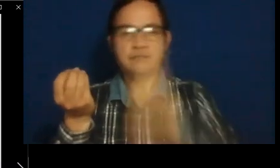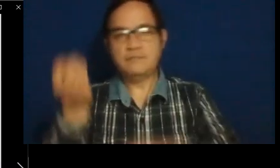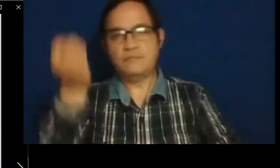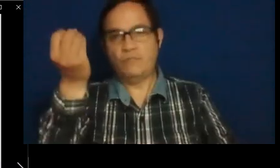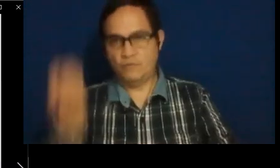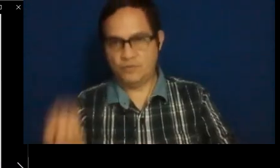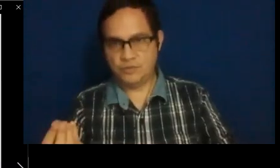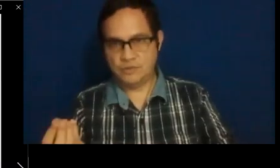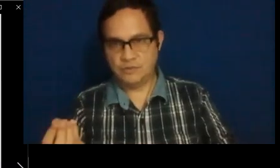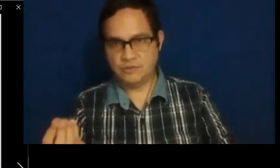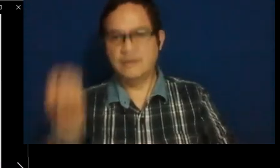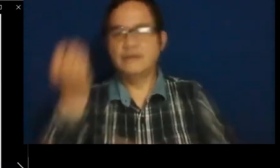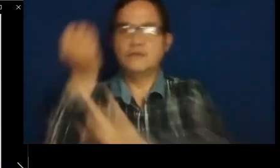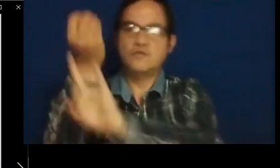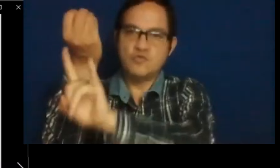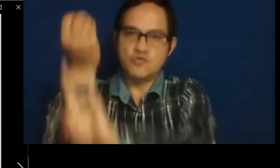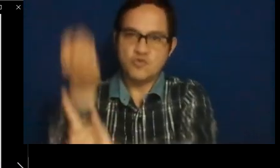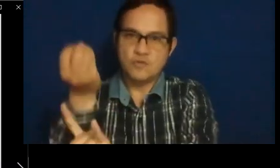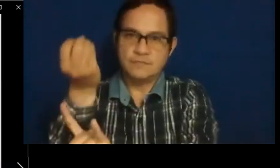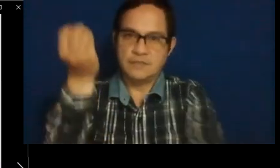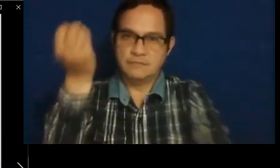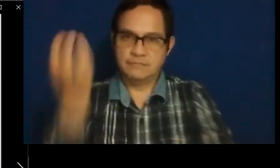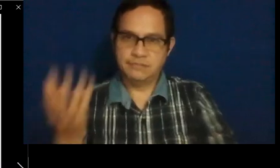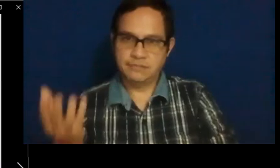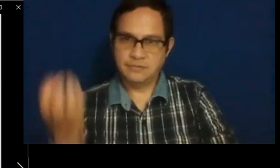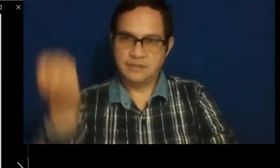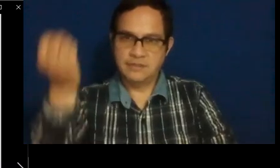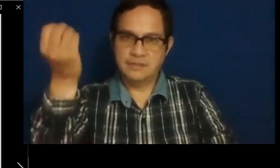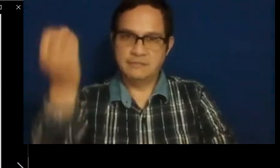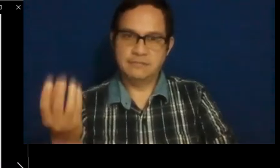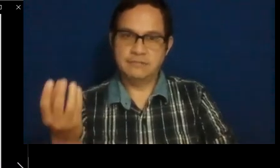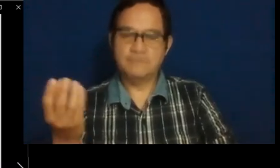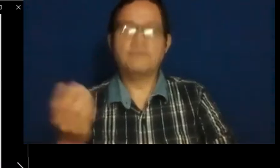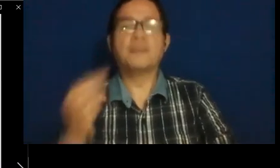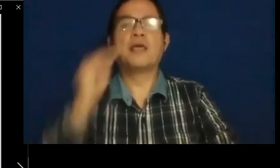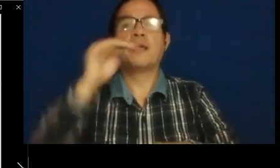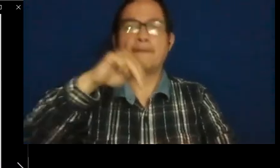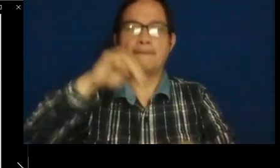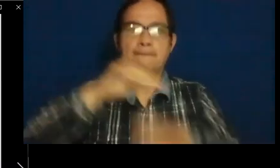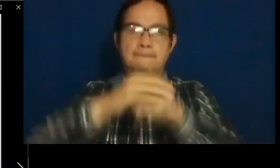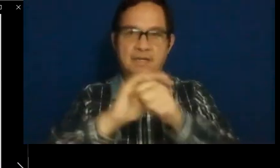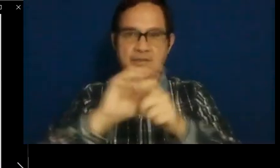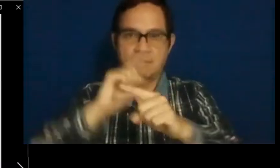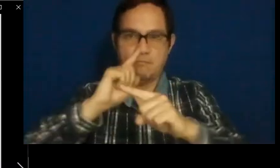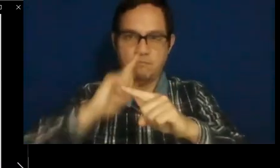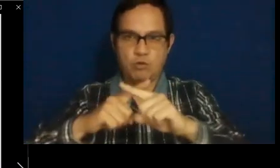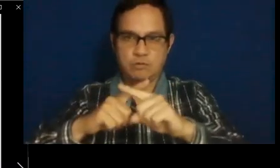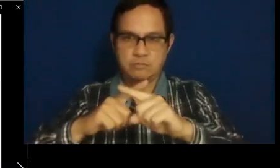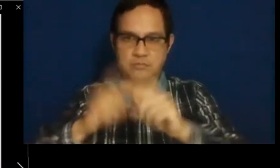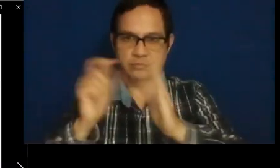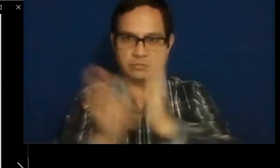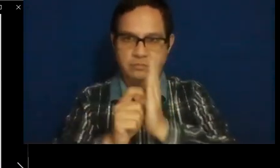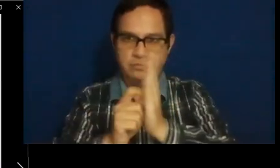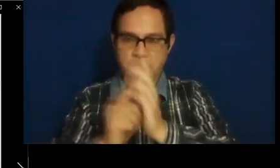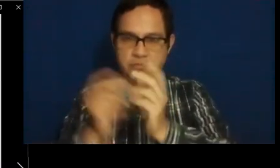masa 2 se está moviendo hacia abajo, entonces esta sumatoria la voy a igualar a masa por aceleración, porque ahí hay un proceso de dinámica, se está